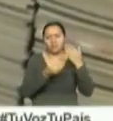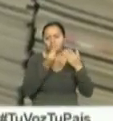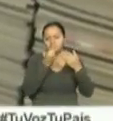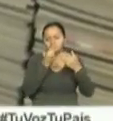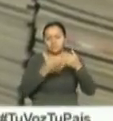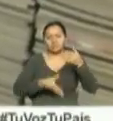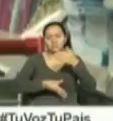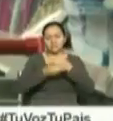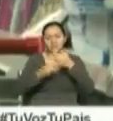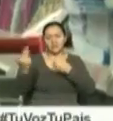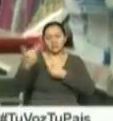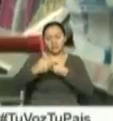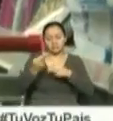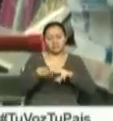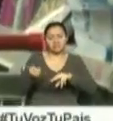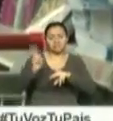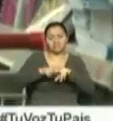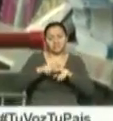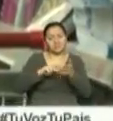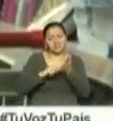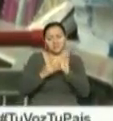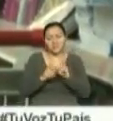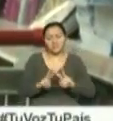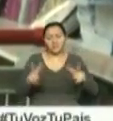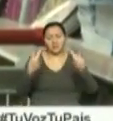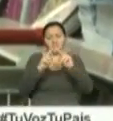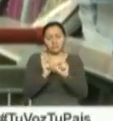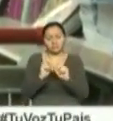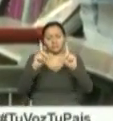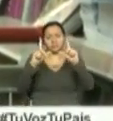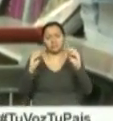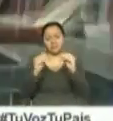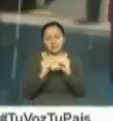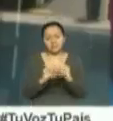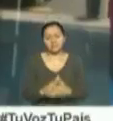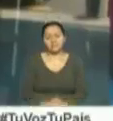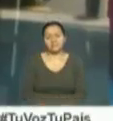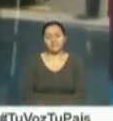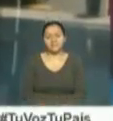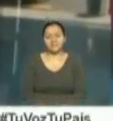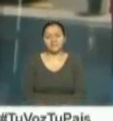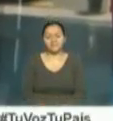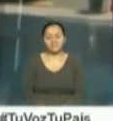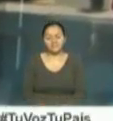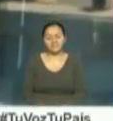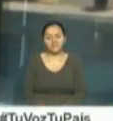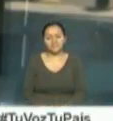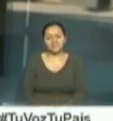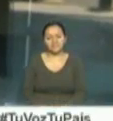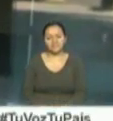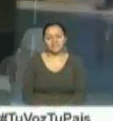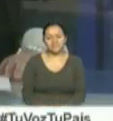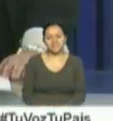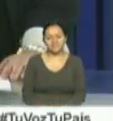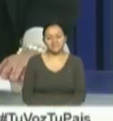termina incrementando el gasto final de las compras de los útiles escolares. Carolina Díaz, Noticiero